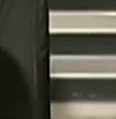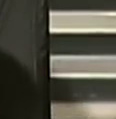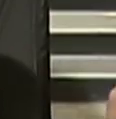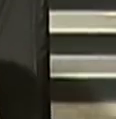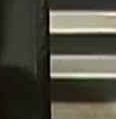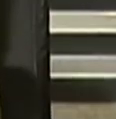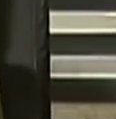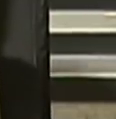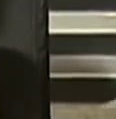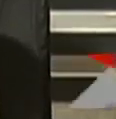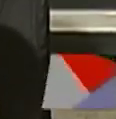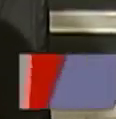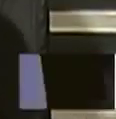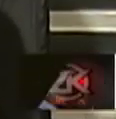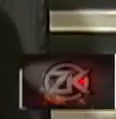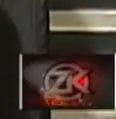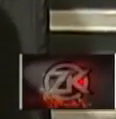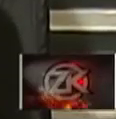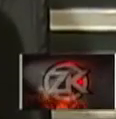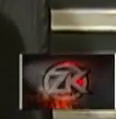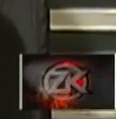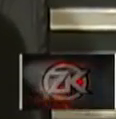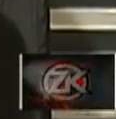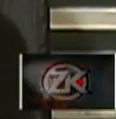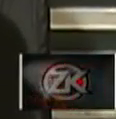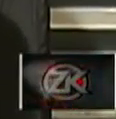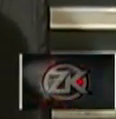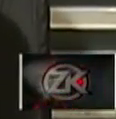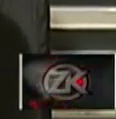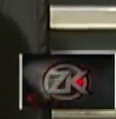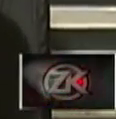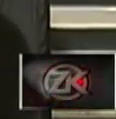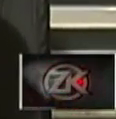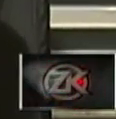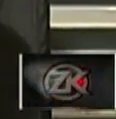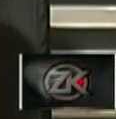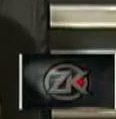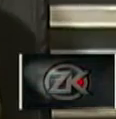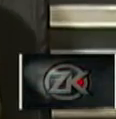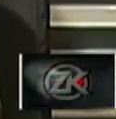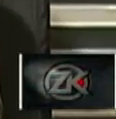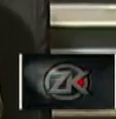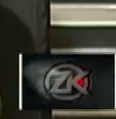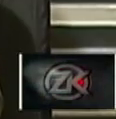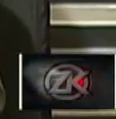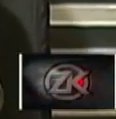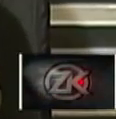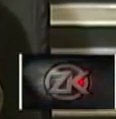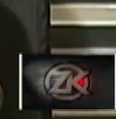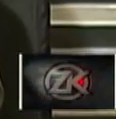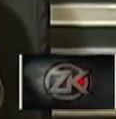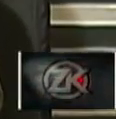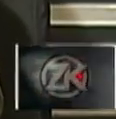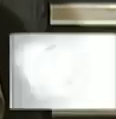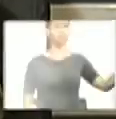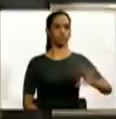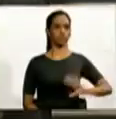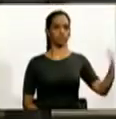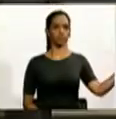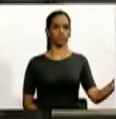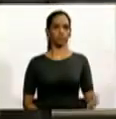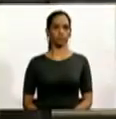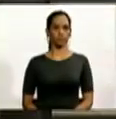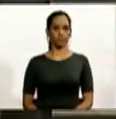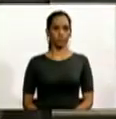noches y bienvenidos a Zurda Conducta, la zurda de Chávez por Venezolana Televisión. Hoy es viernes 14 de